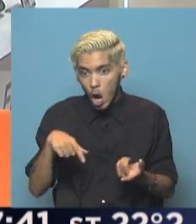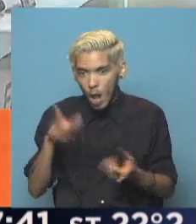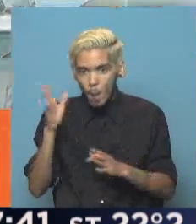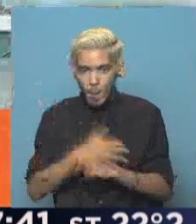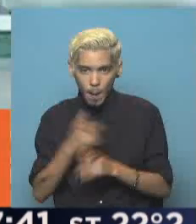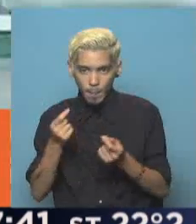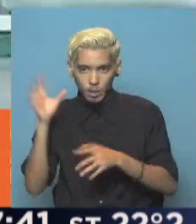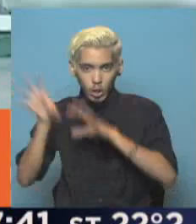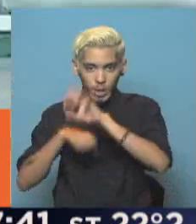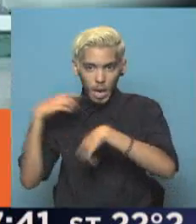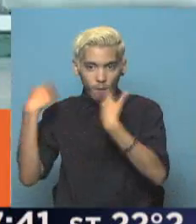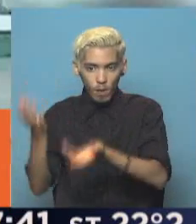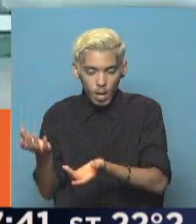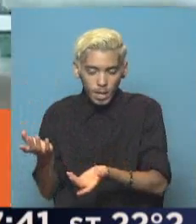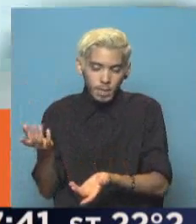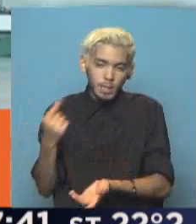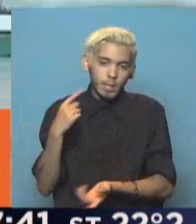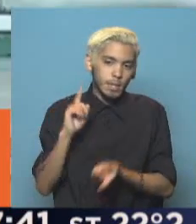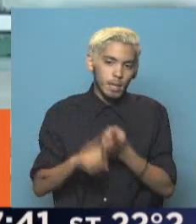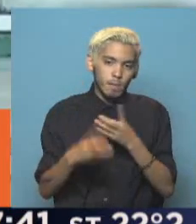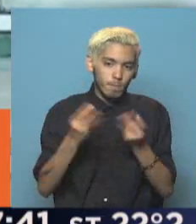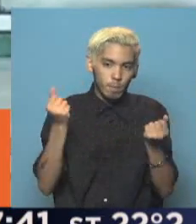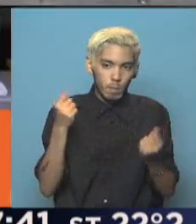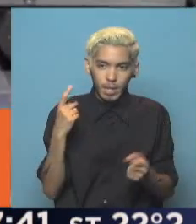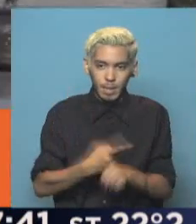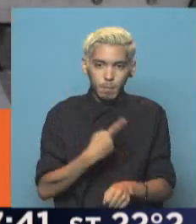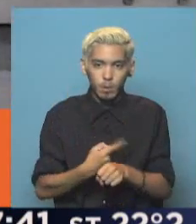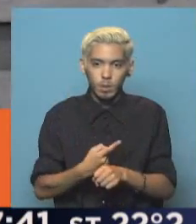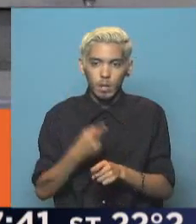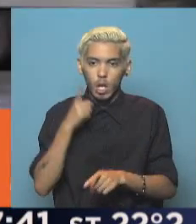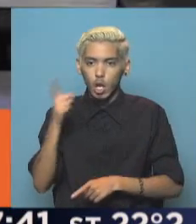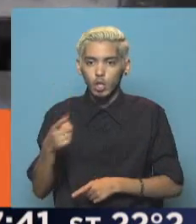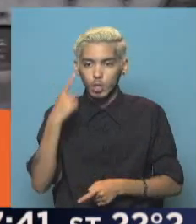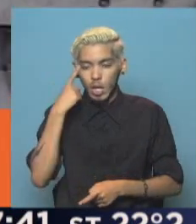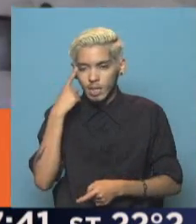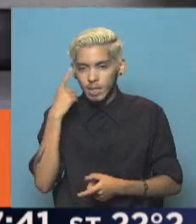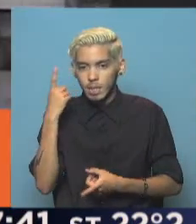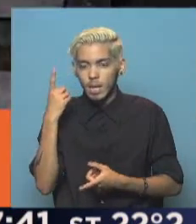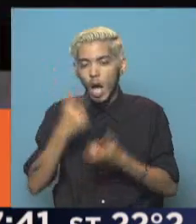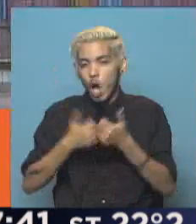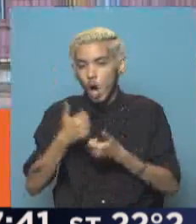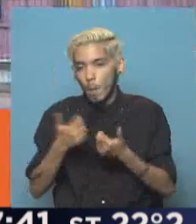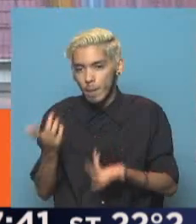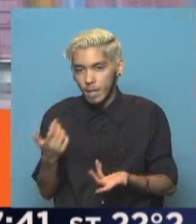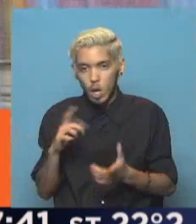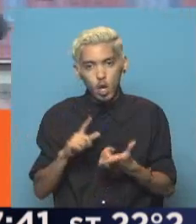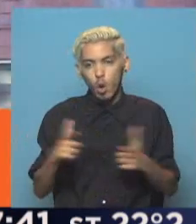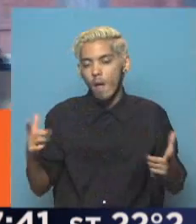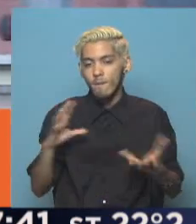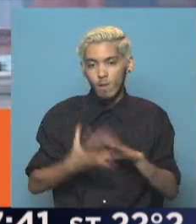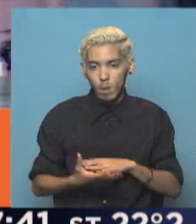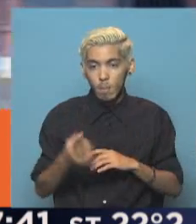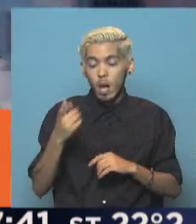porque es imposible competir con China. O sea, no hay forma. En tanto, desde